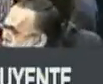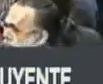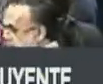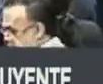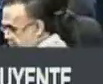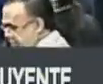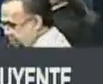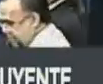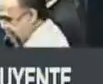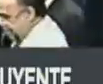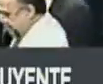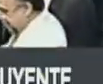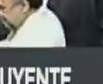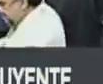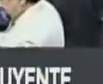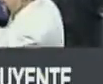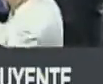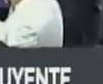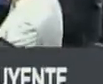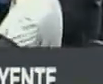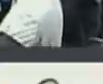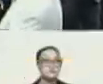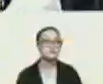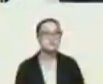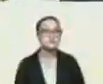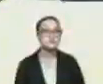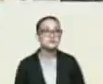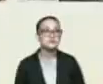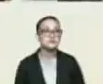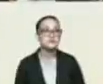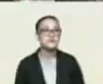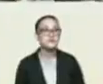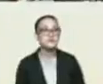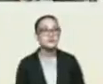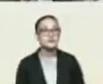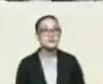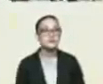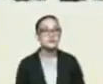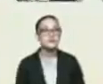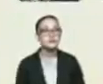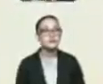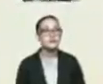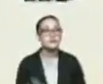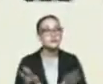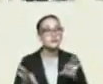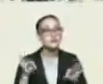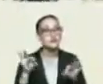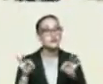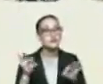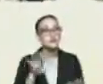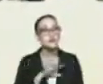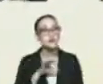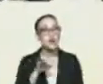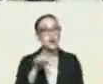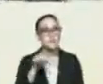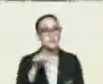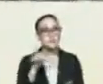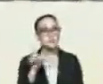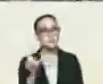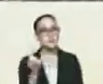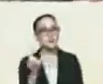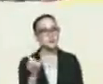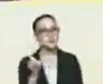54% de los votos escrutados en estos comicios regionales pertenecen a los candidatos del Partido Socialista Unido